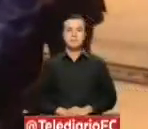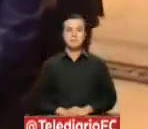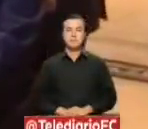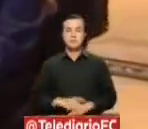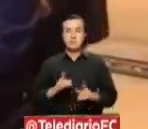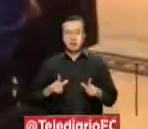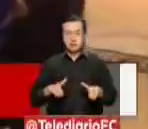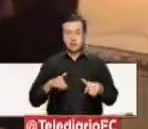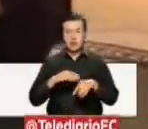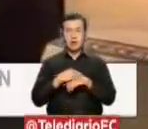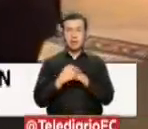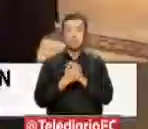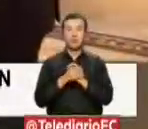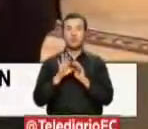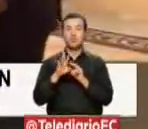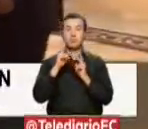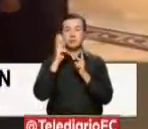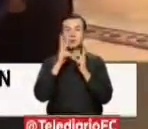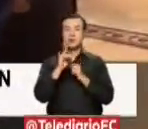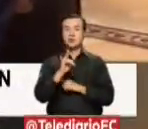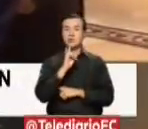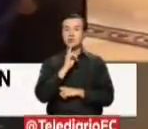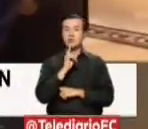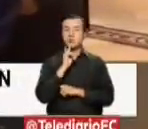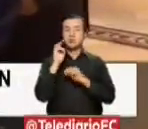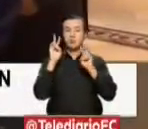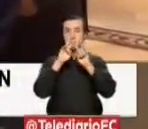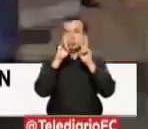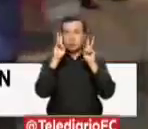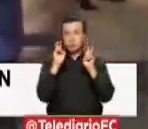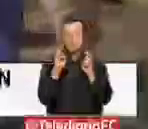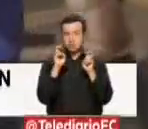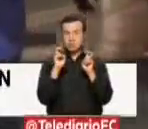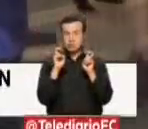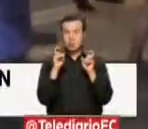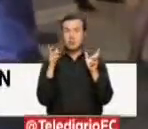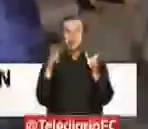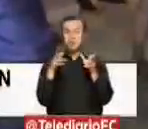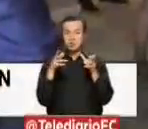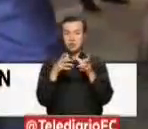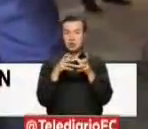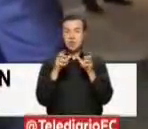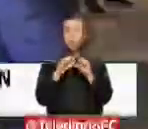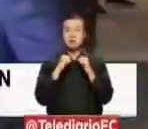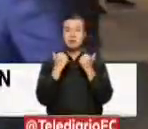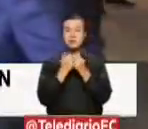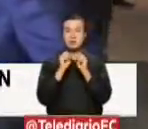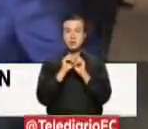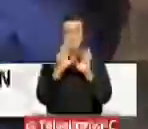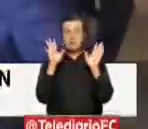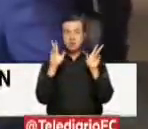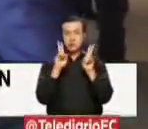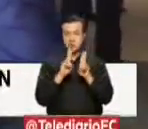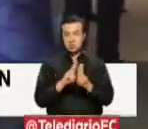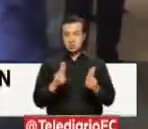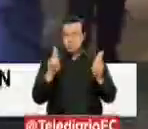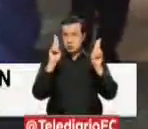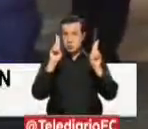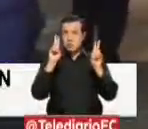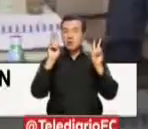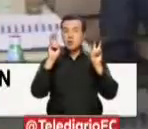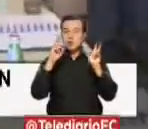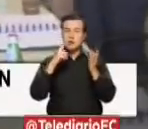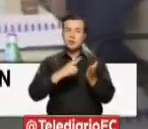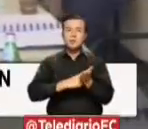Lenín Moreno aprovechó su visita a Estados Unidos en el marco de la 73ª Asamblea General de Naciones Unidas para consolidar